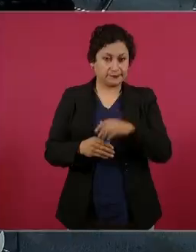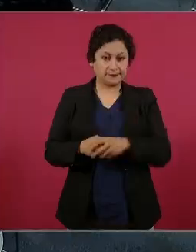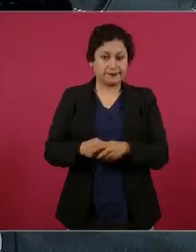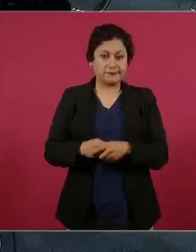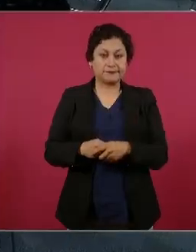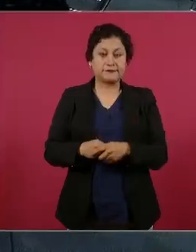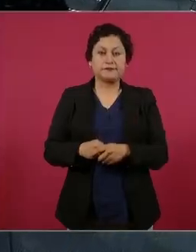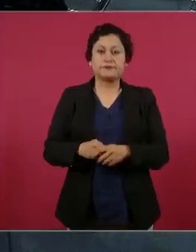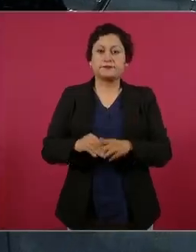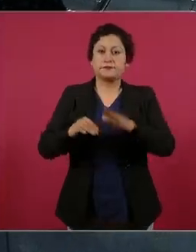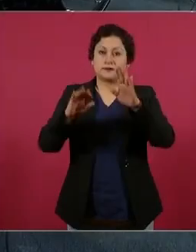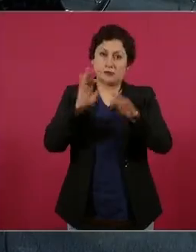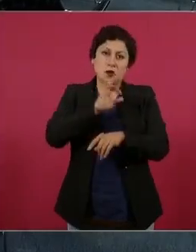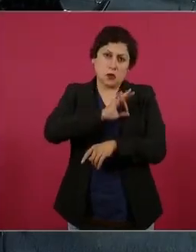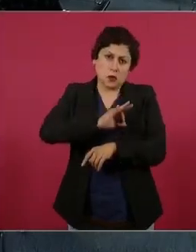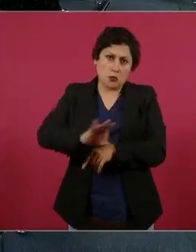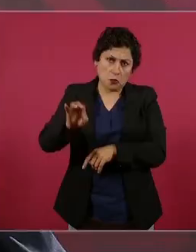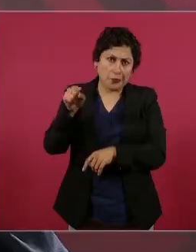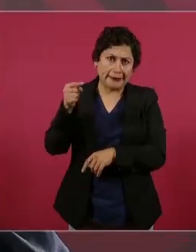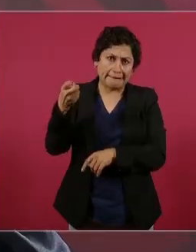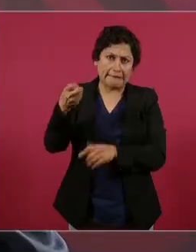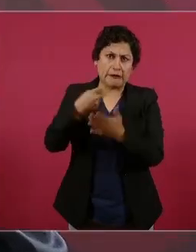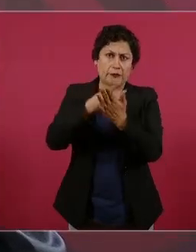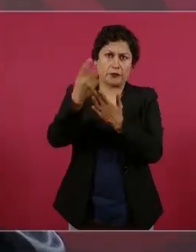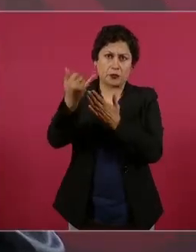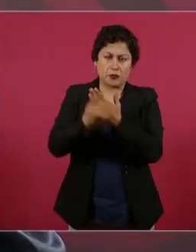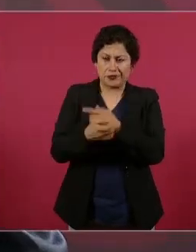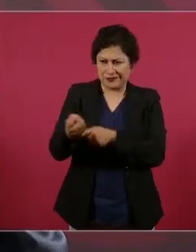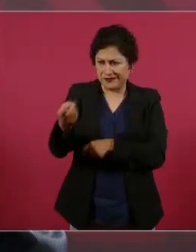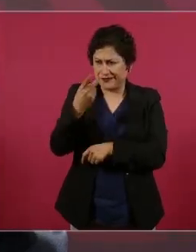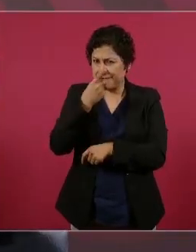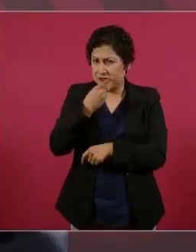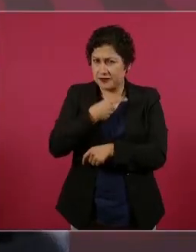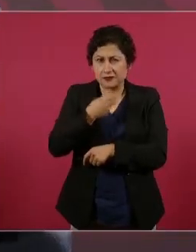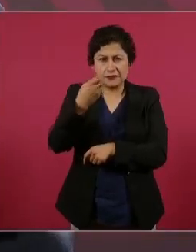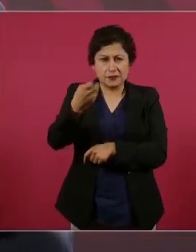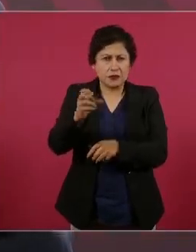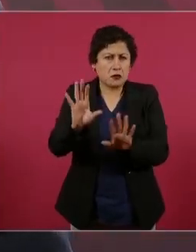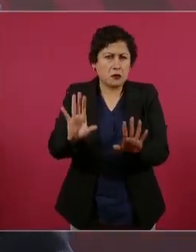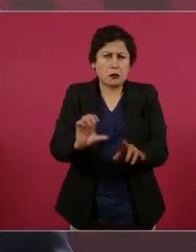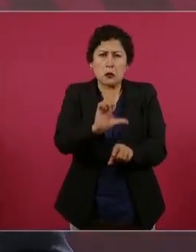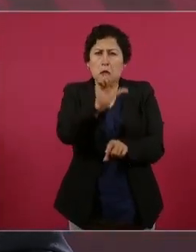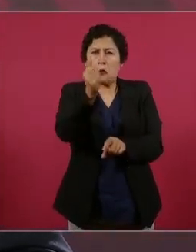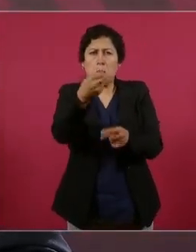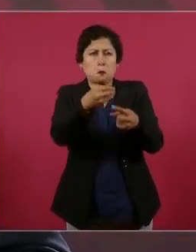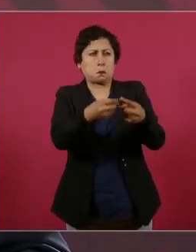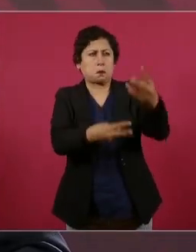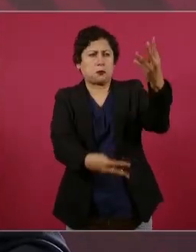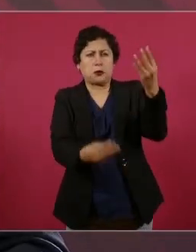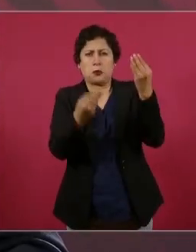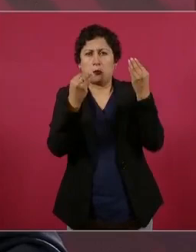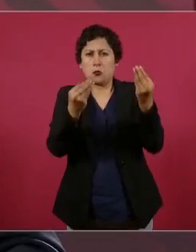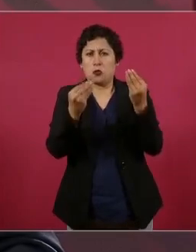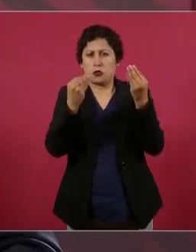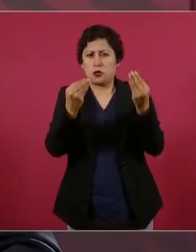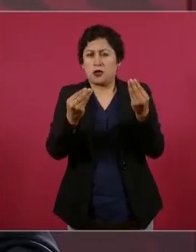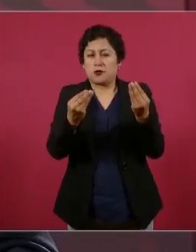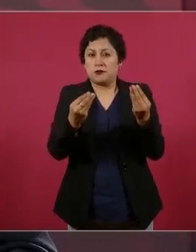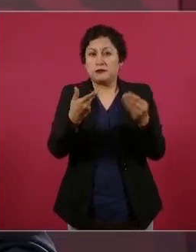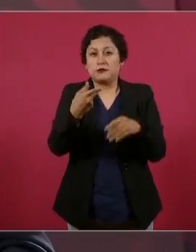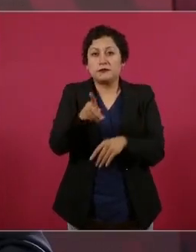Podría hacerse un proyecto, o sea, de ese tipo. Hay muchas opciones, pero ellos